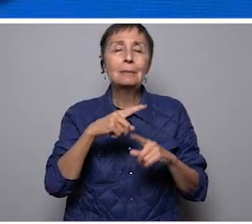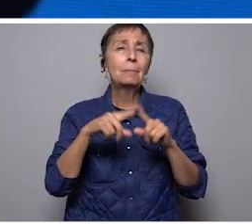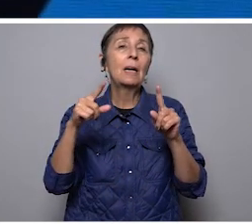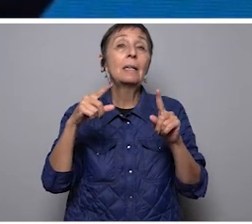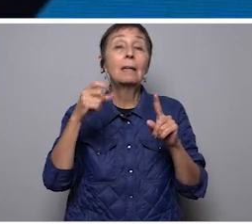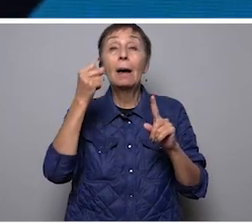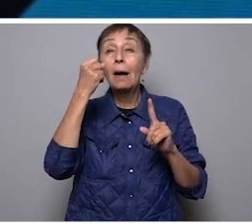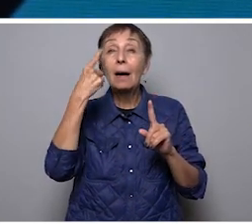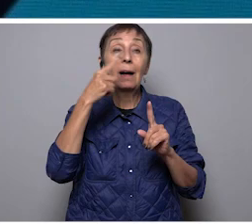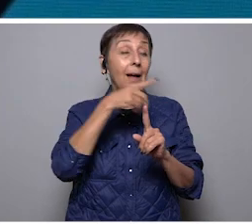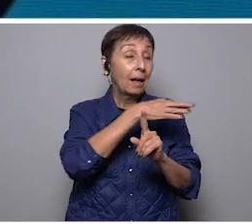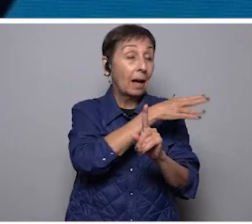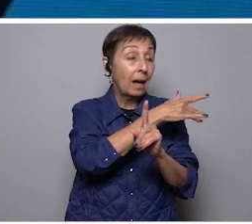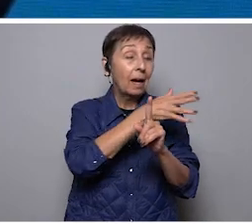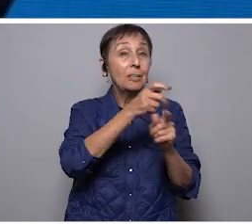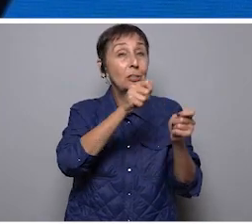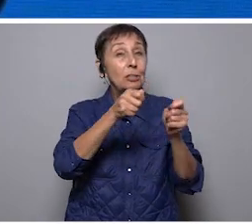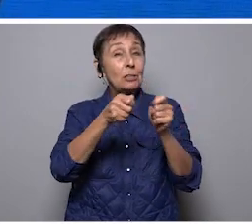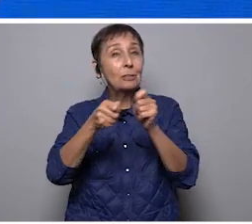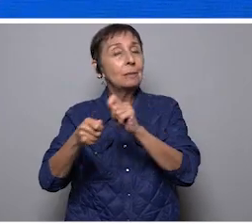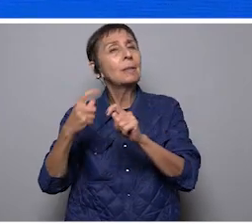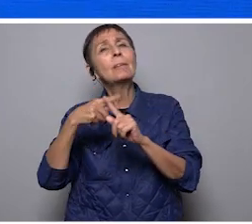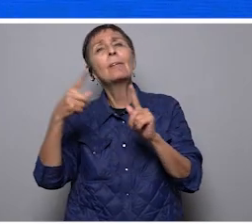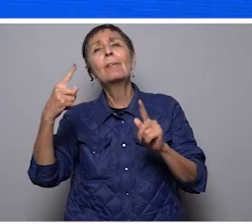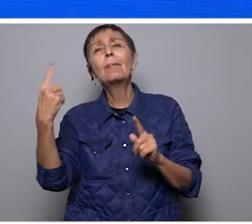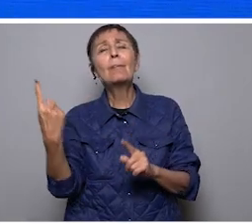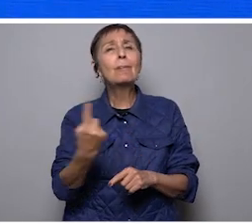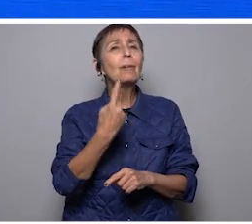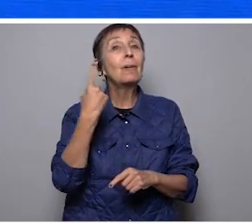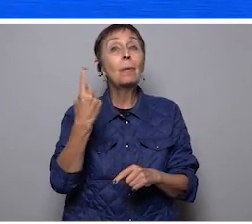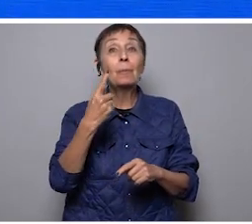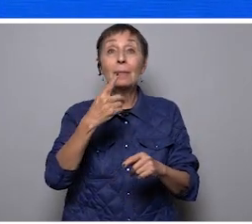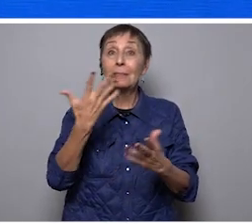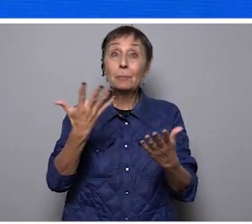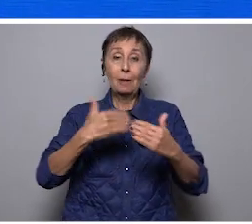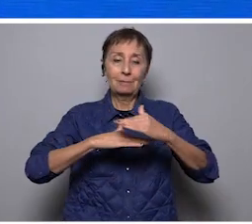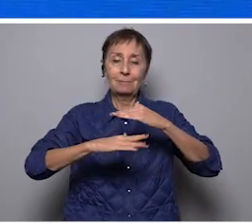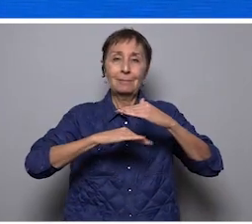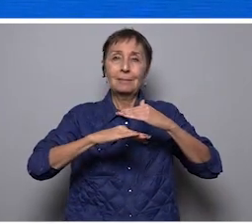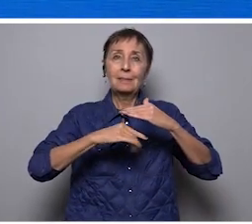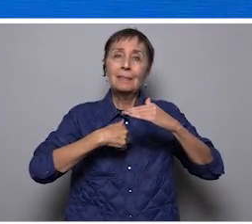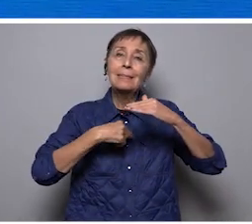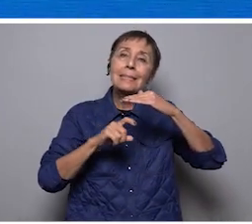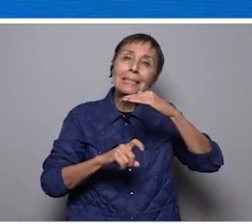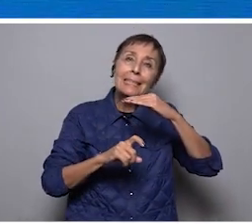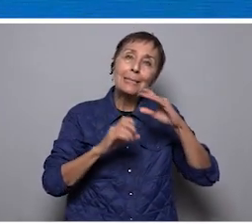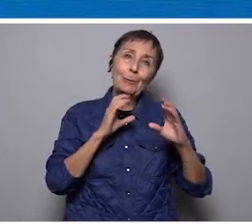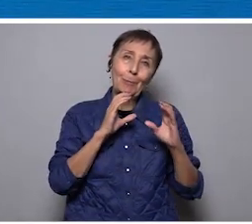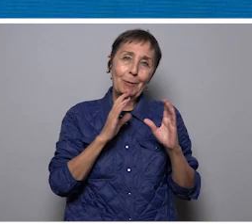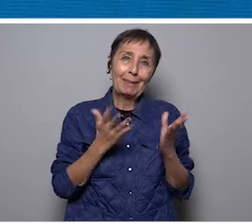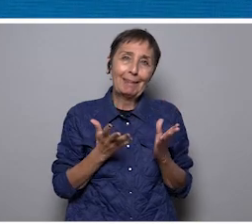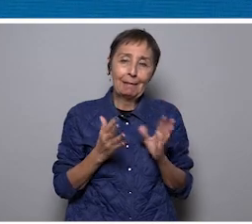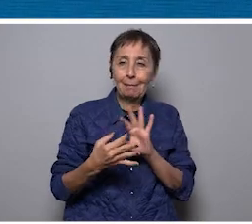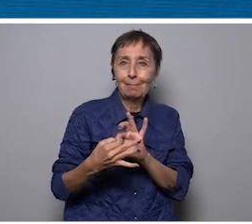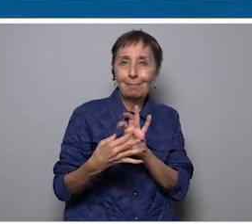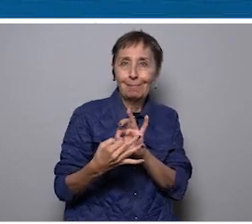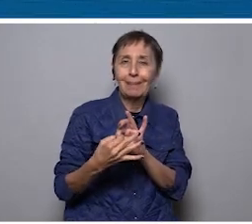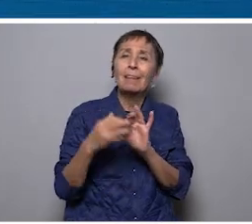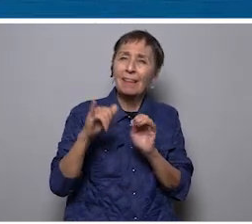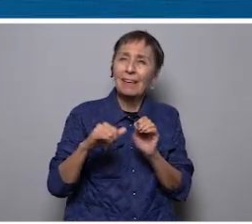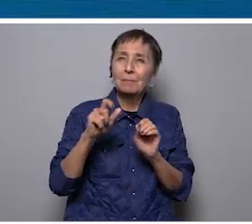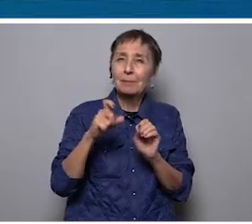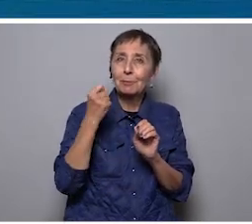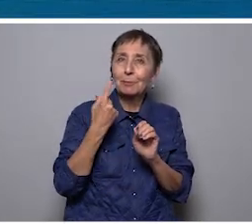estado presente la necesidad de comunicación para nosotros Nuestro objetivo no es captar